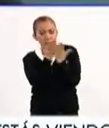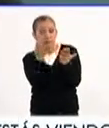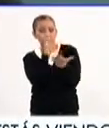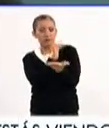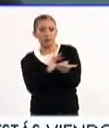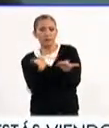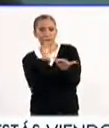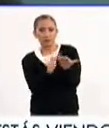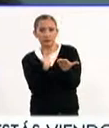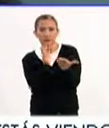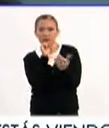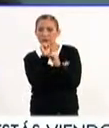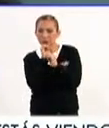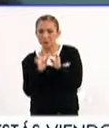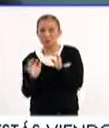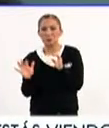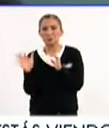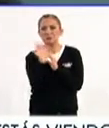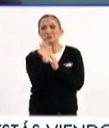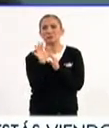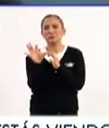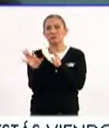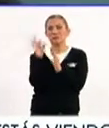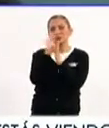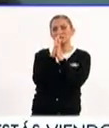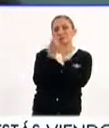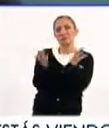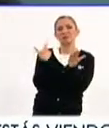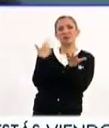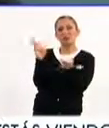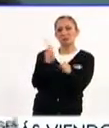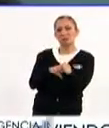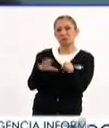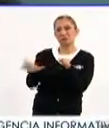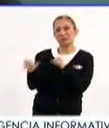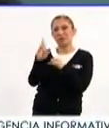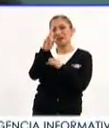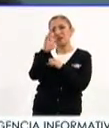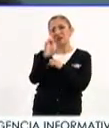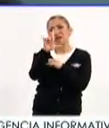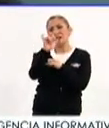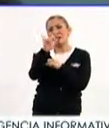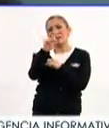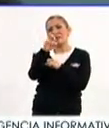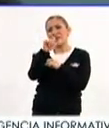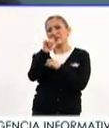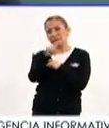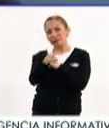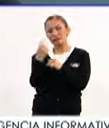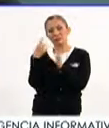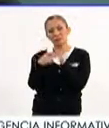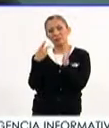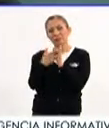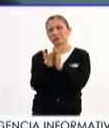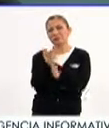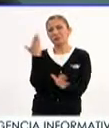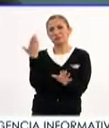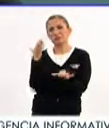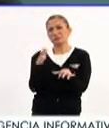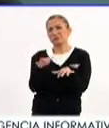literatura popular. La literatura popular de la relatividad frecuentemente es muy